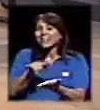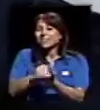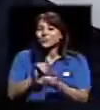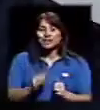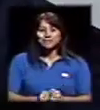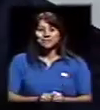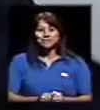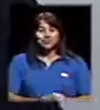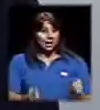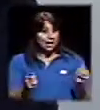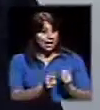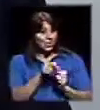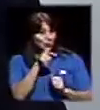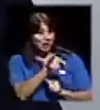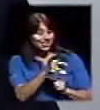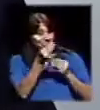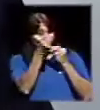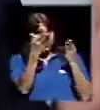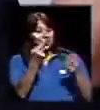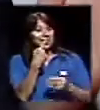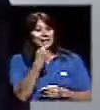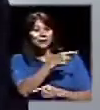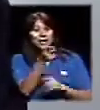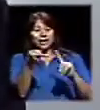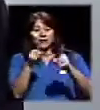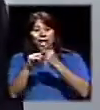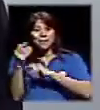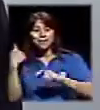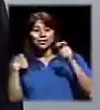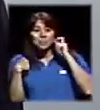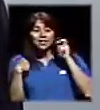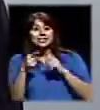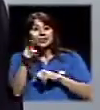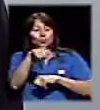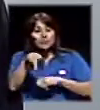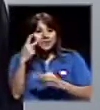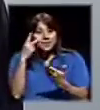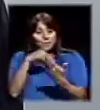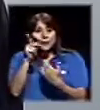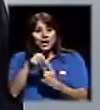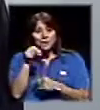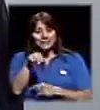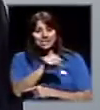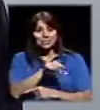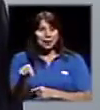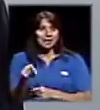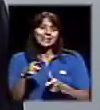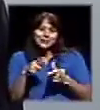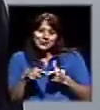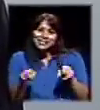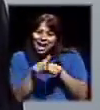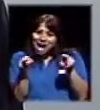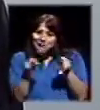le diremos a las amigas y amigos que si nos hicieron el favor de acompañarnos esta semana, ¿por qué no nos